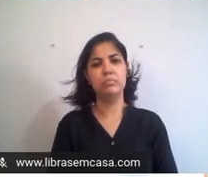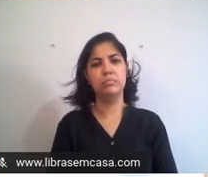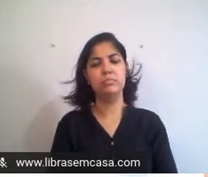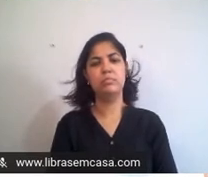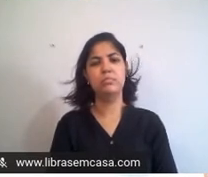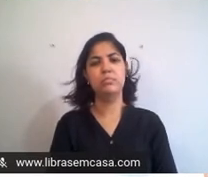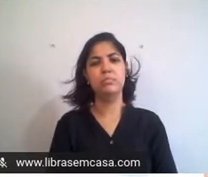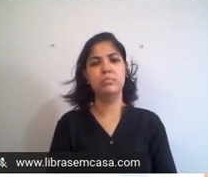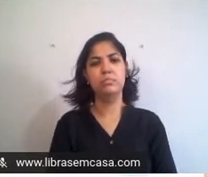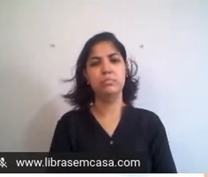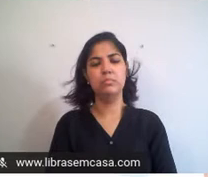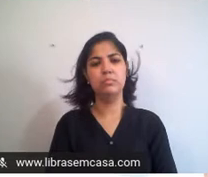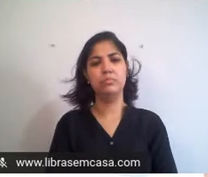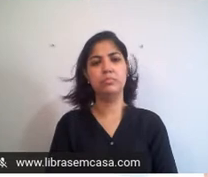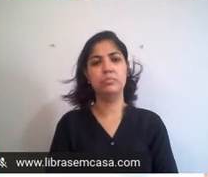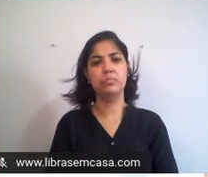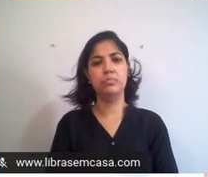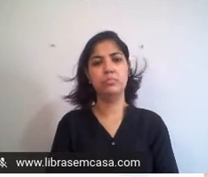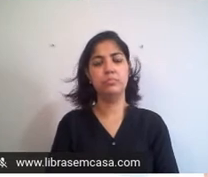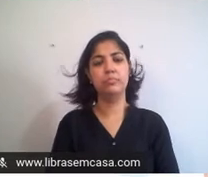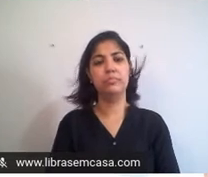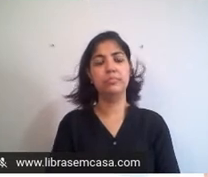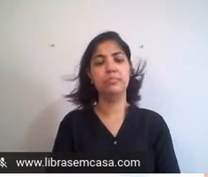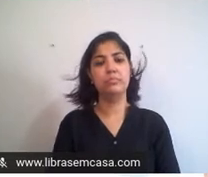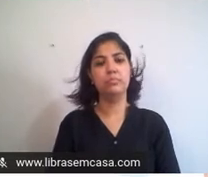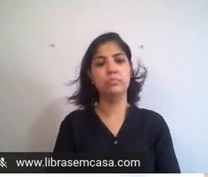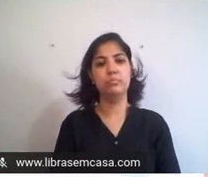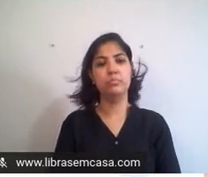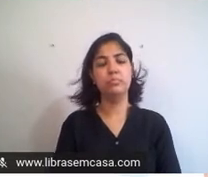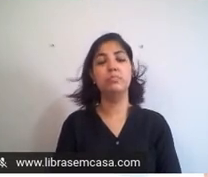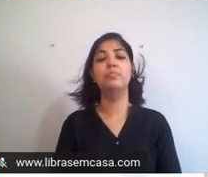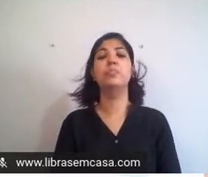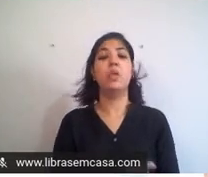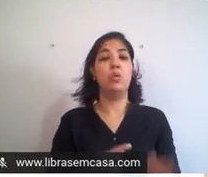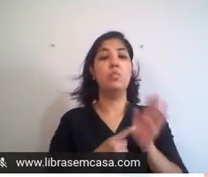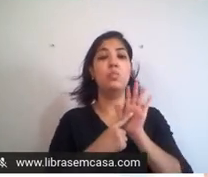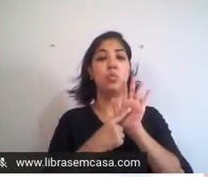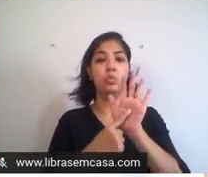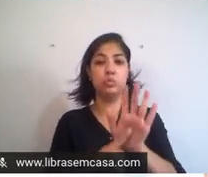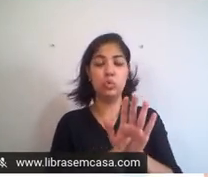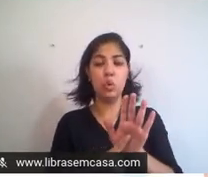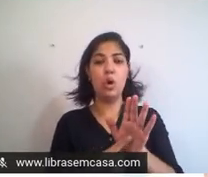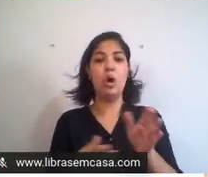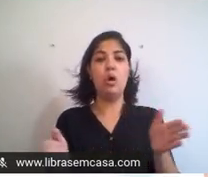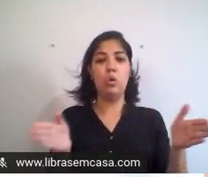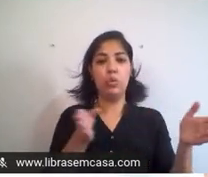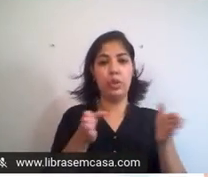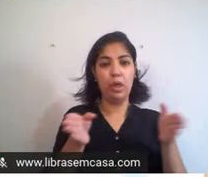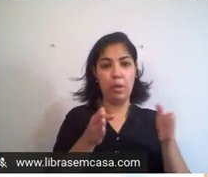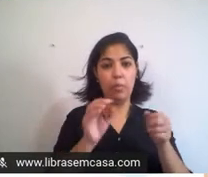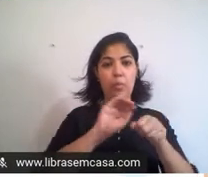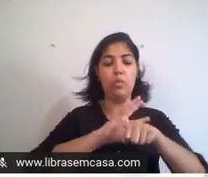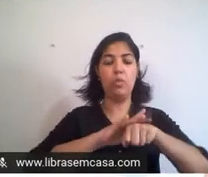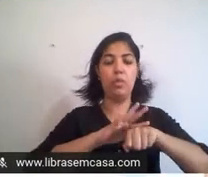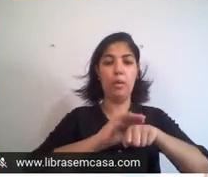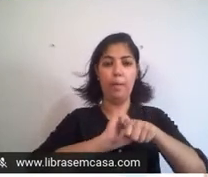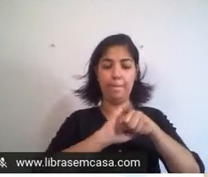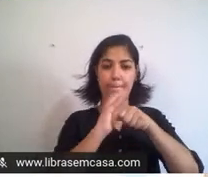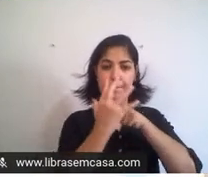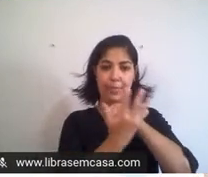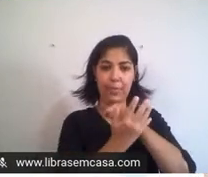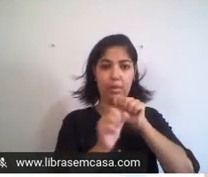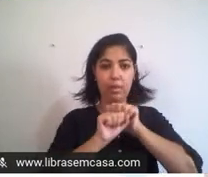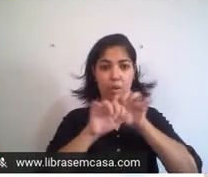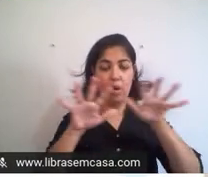Nielsen, mostraron que el aumento de productos ultraprocesados en la pandemia en todo el mundo, sobre todo en el principio del confinamiento, cuando las personas